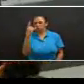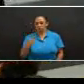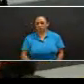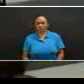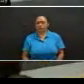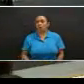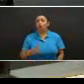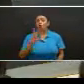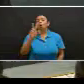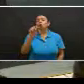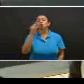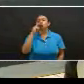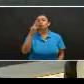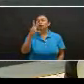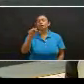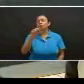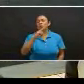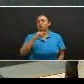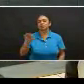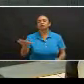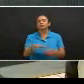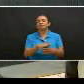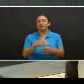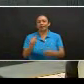con no verlo es suficiente.